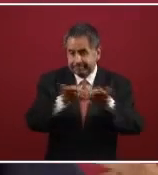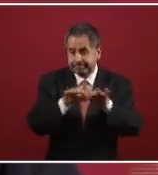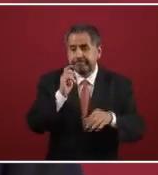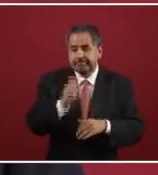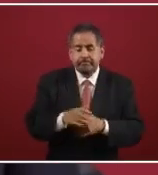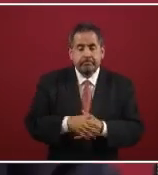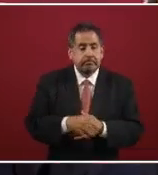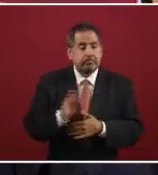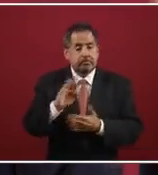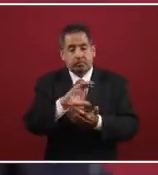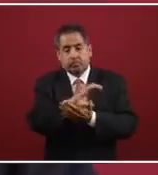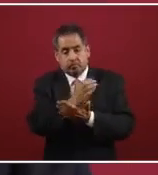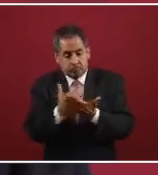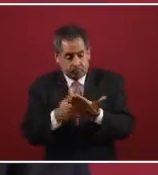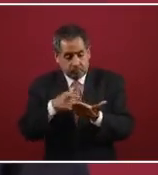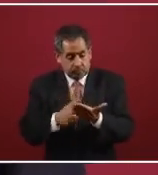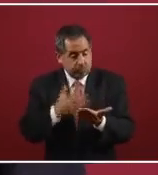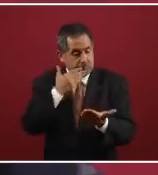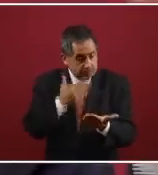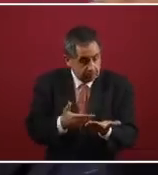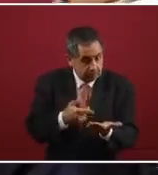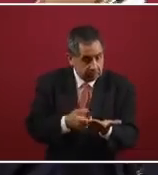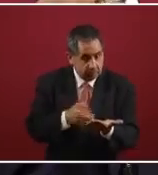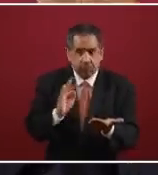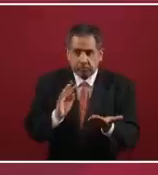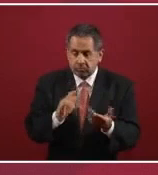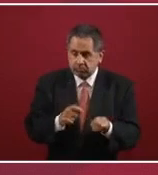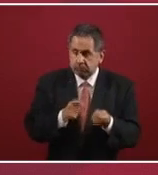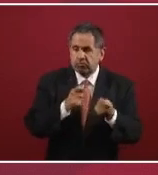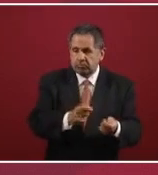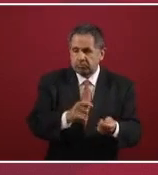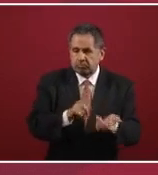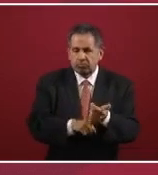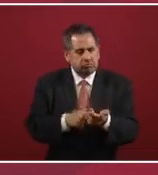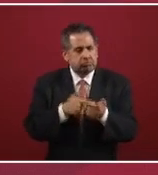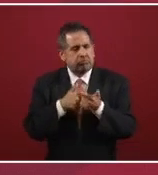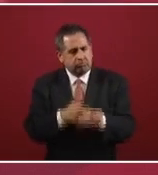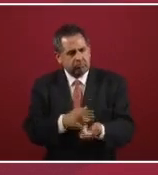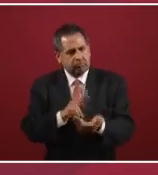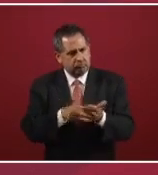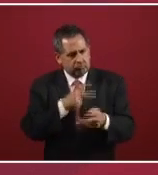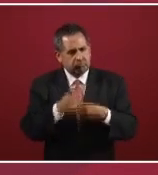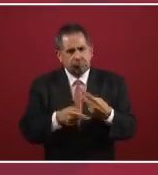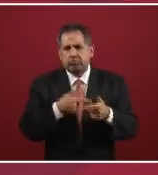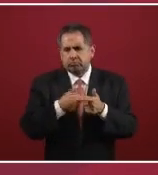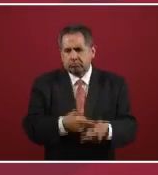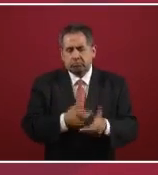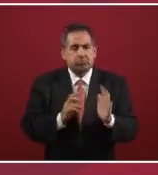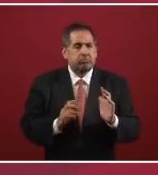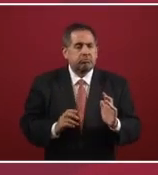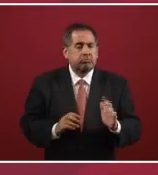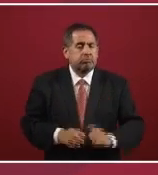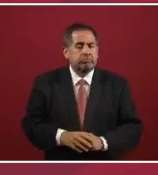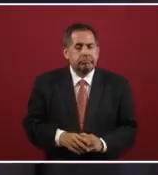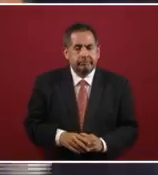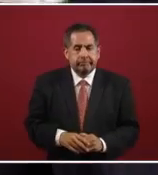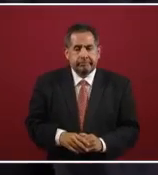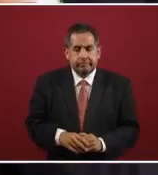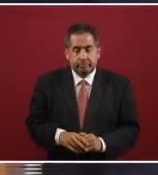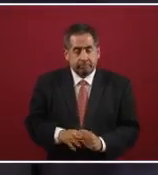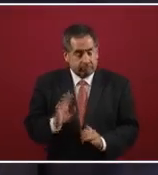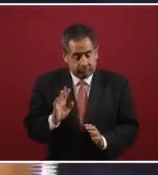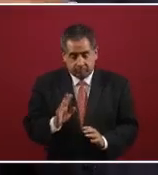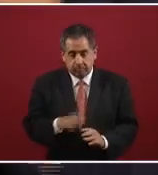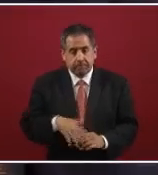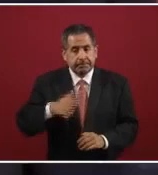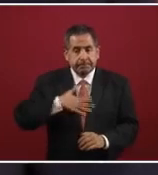y si los contratos están bien se van a renovar lo que